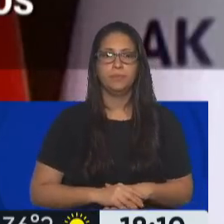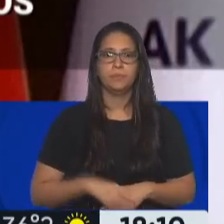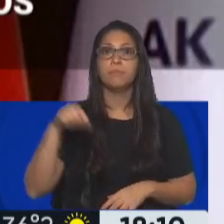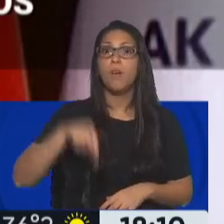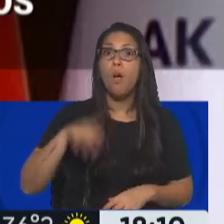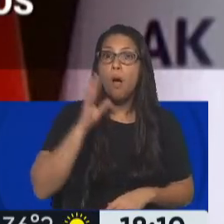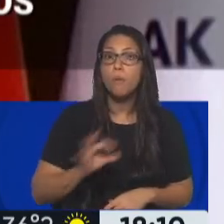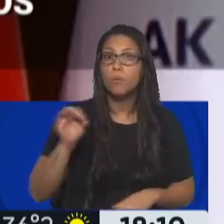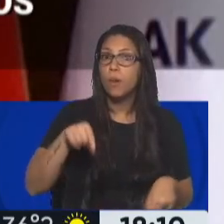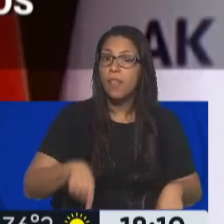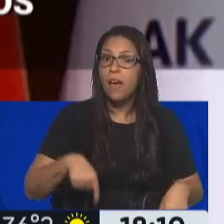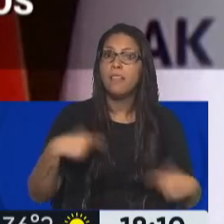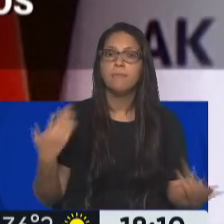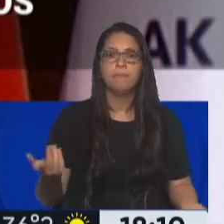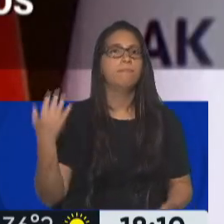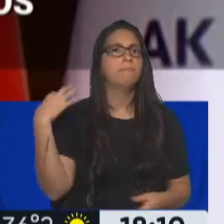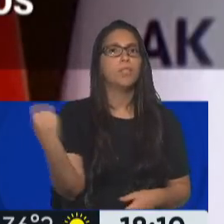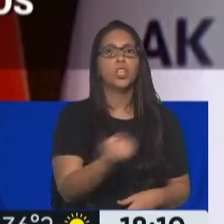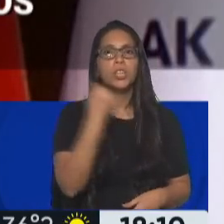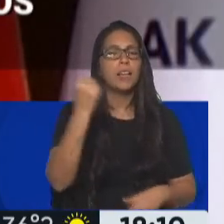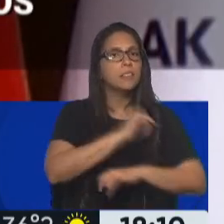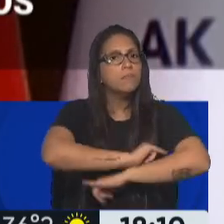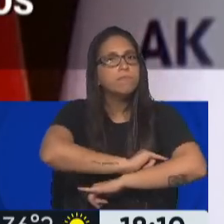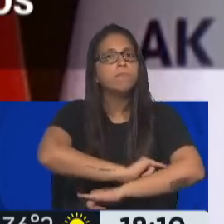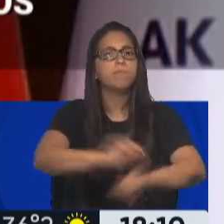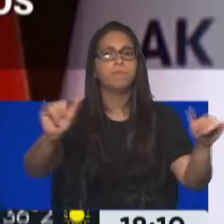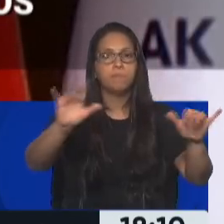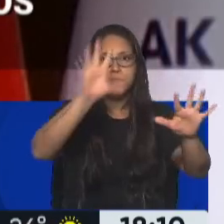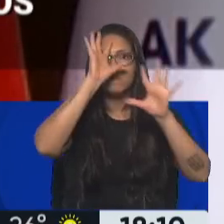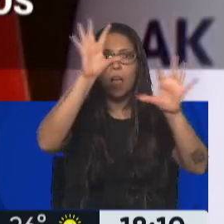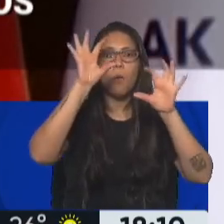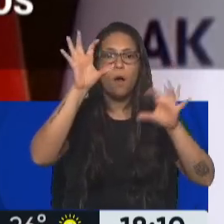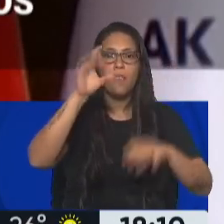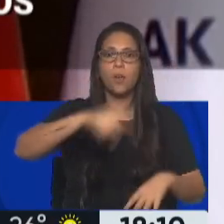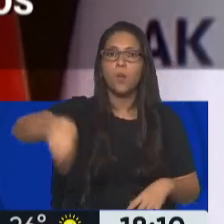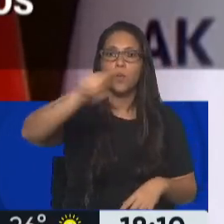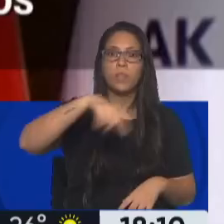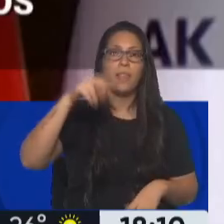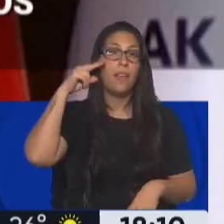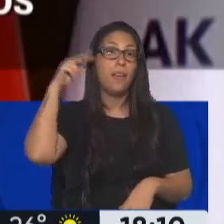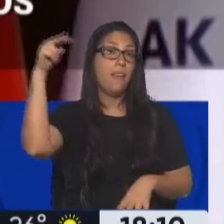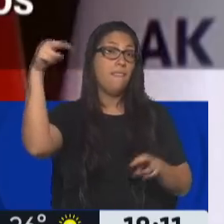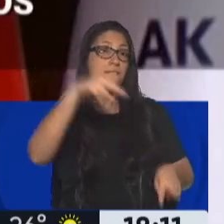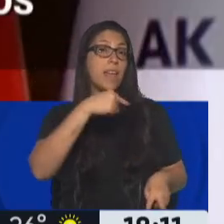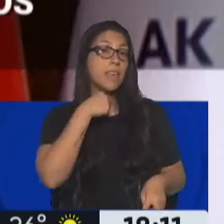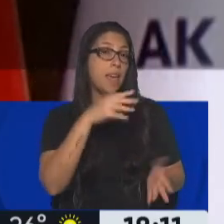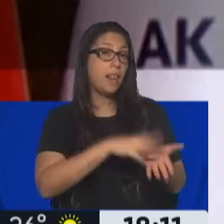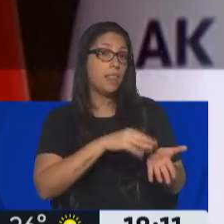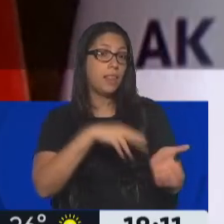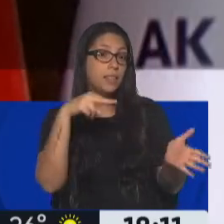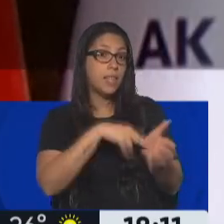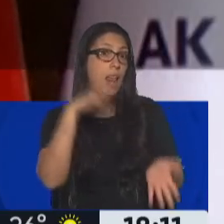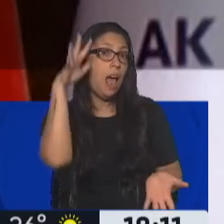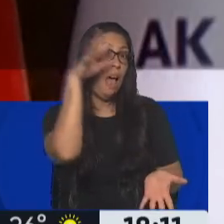vesileyle Suriye topraklarına gözünü diken herkese şu hatırlatmayı yapmakta fayda görüyorum.